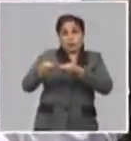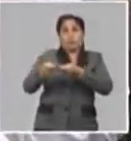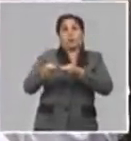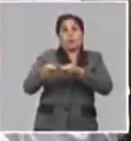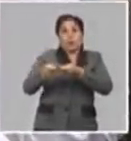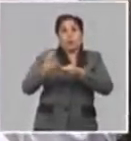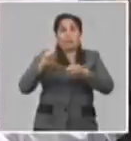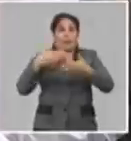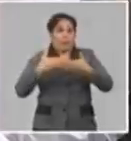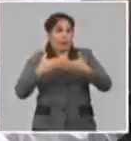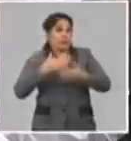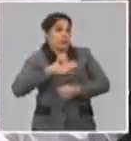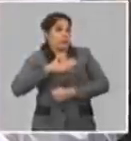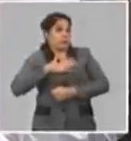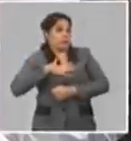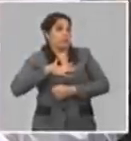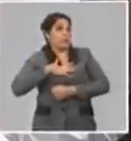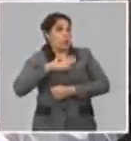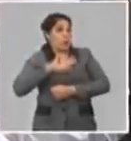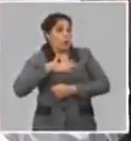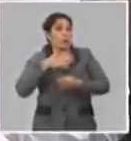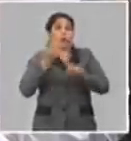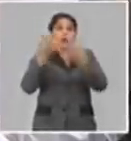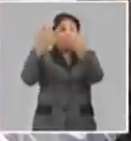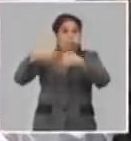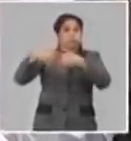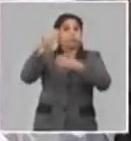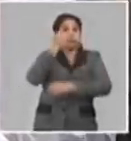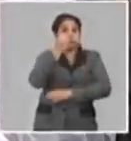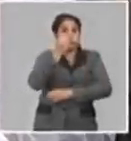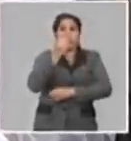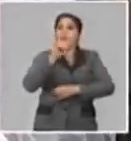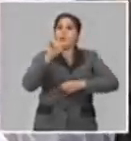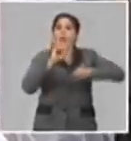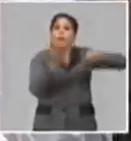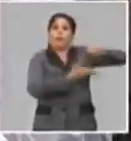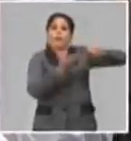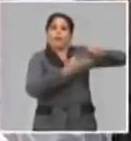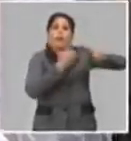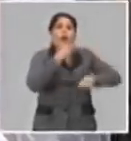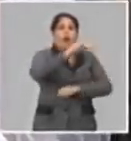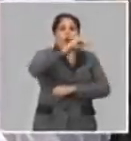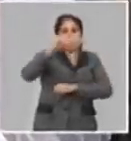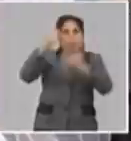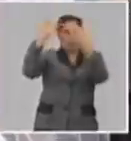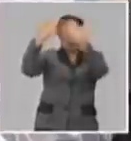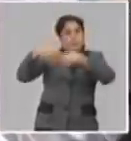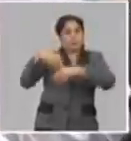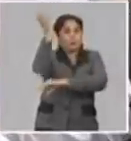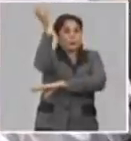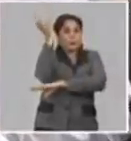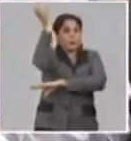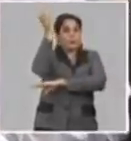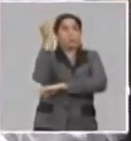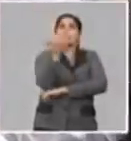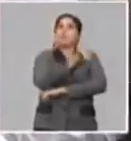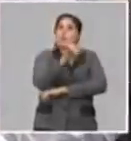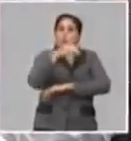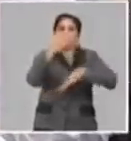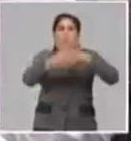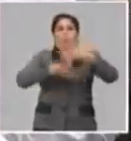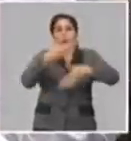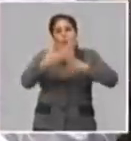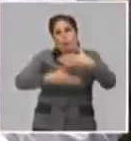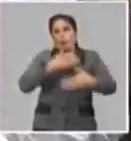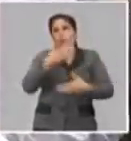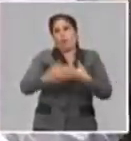manufacturera y que incluye la industria agroindustrial azucarera, o sea, la agroindustria azucarera, donde tenemos también